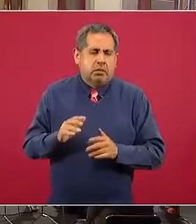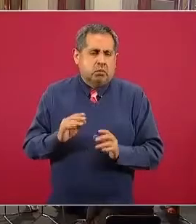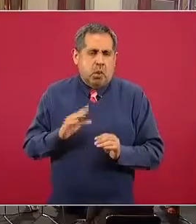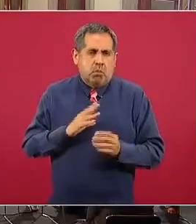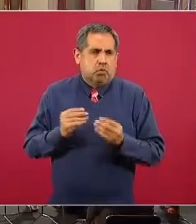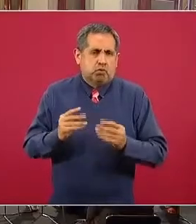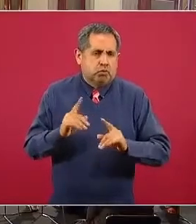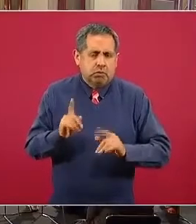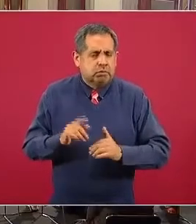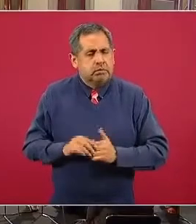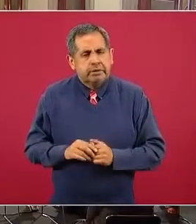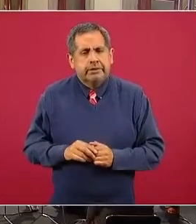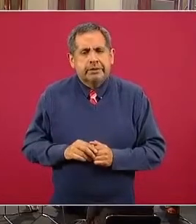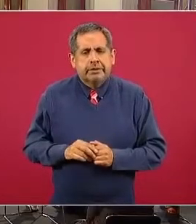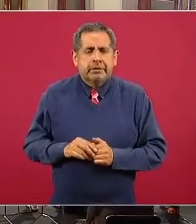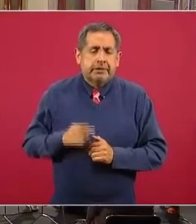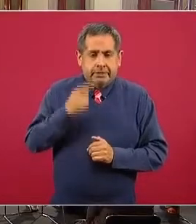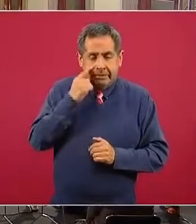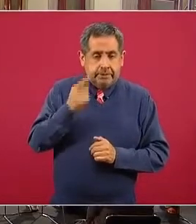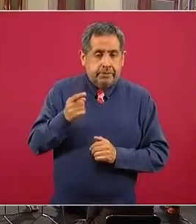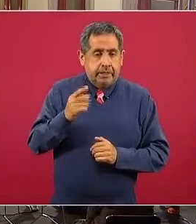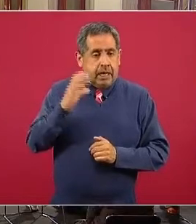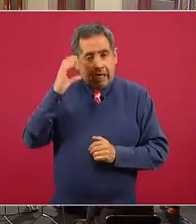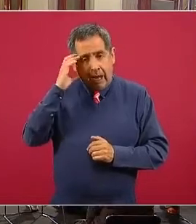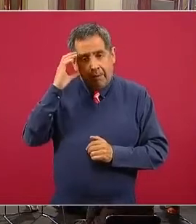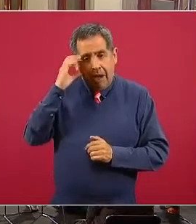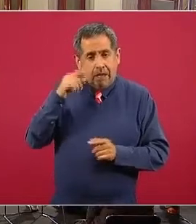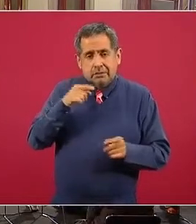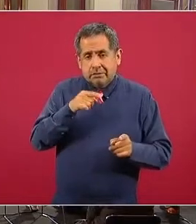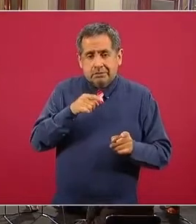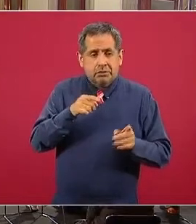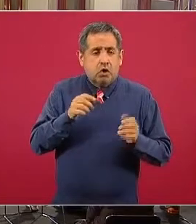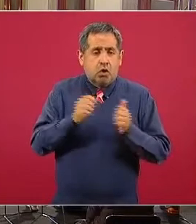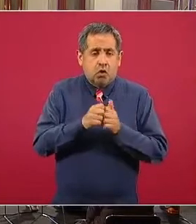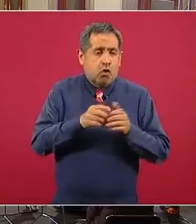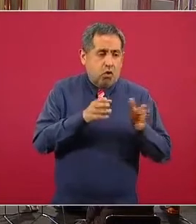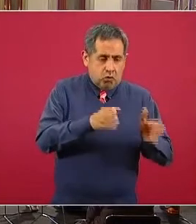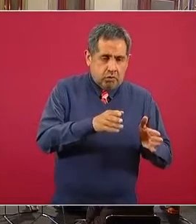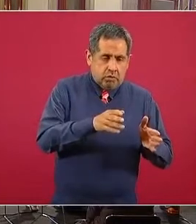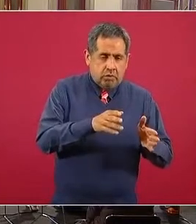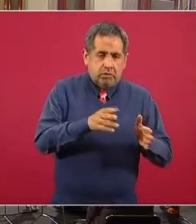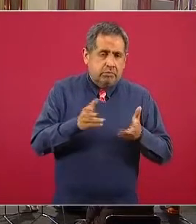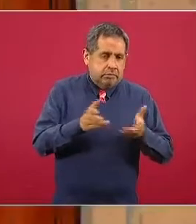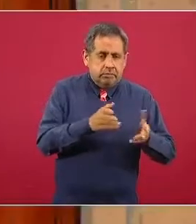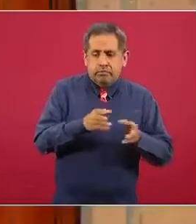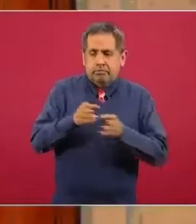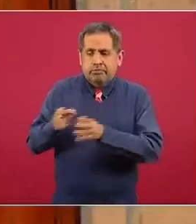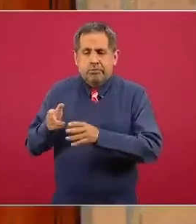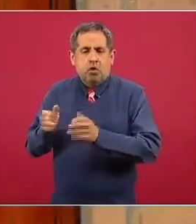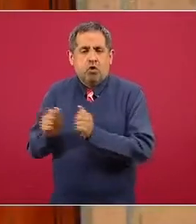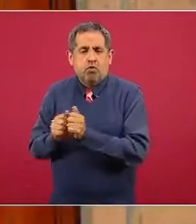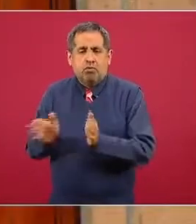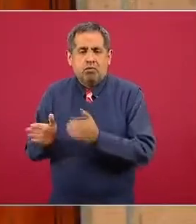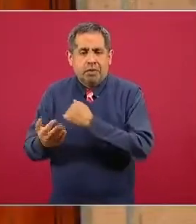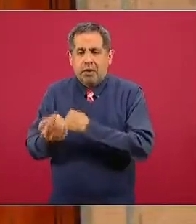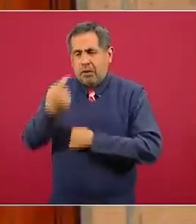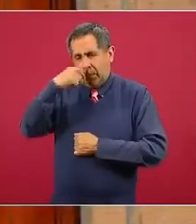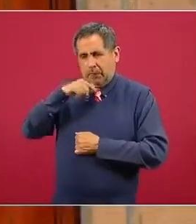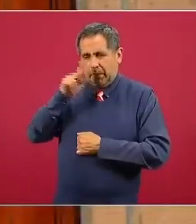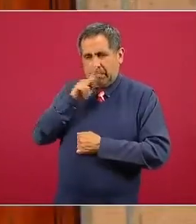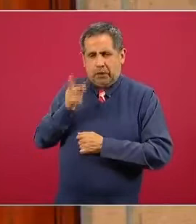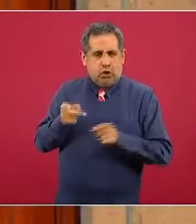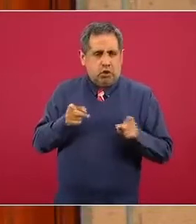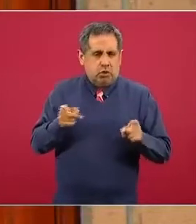descendente. Y finalmente las camas con ocupación, también en niveles